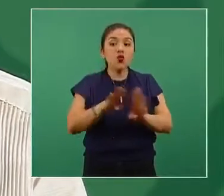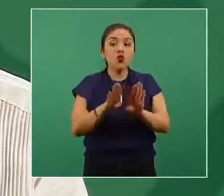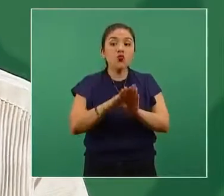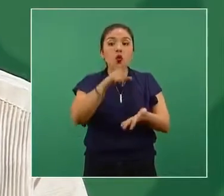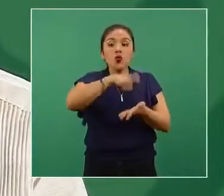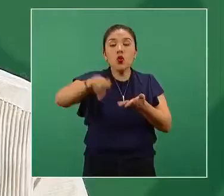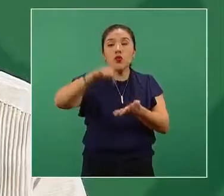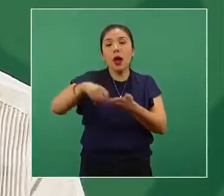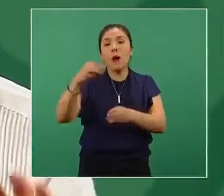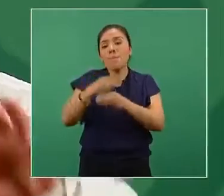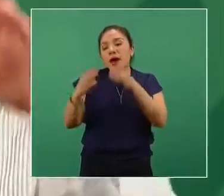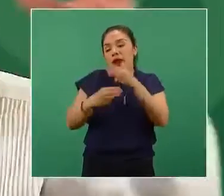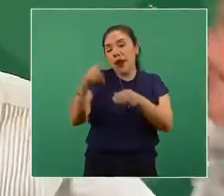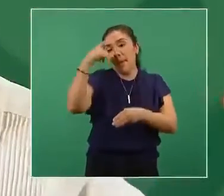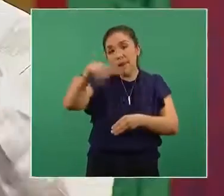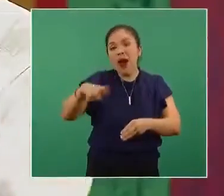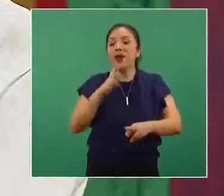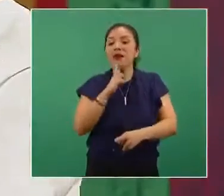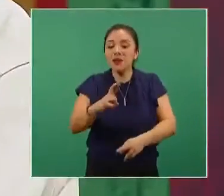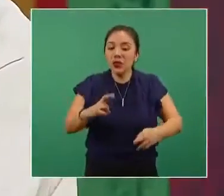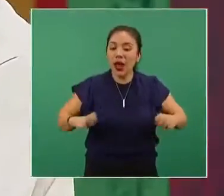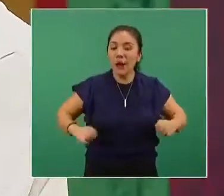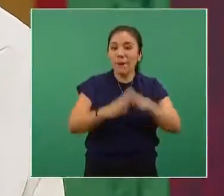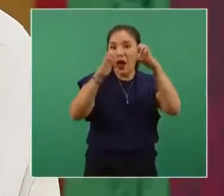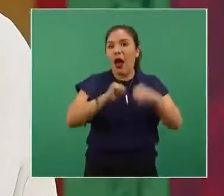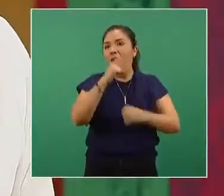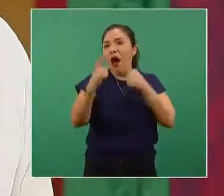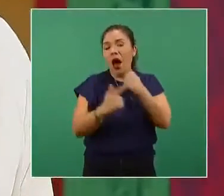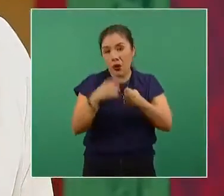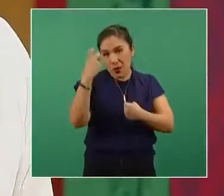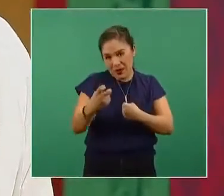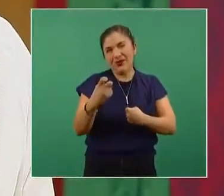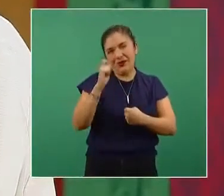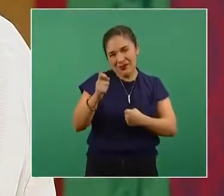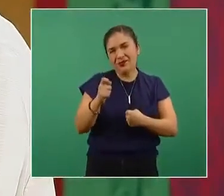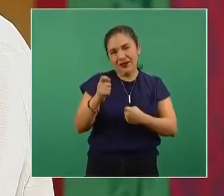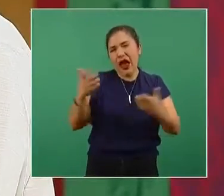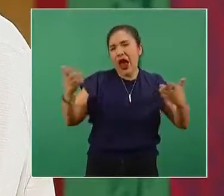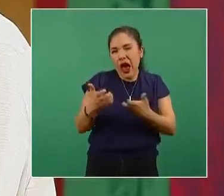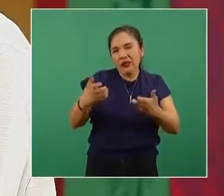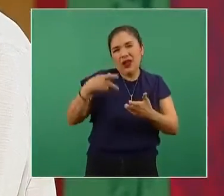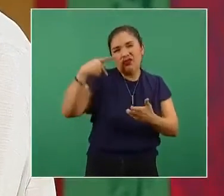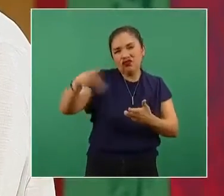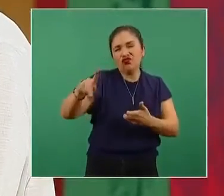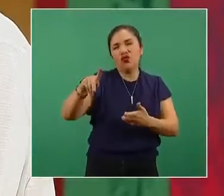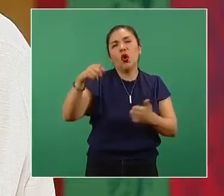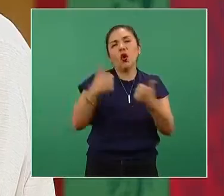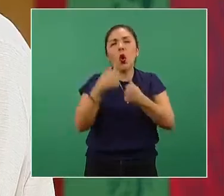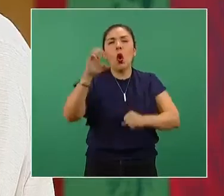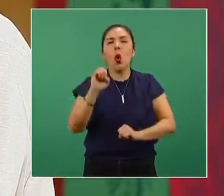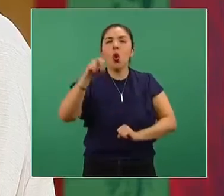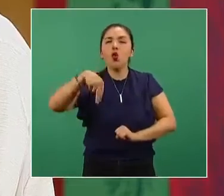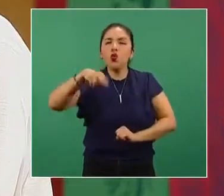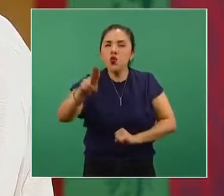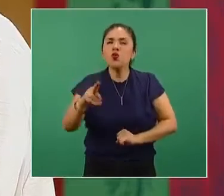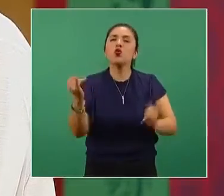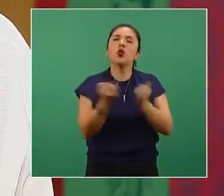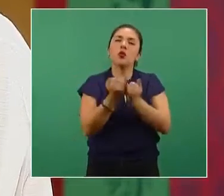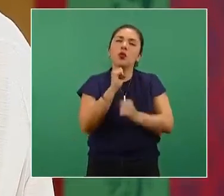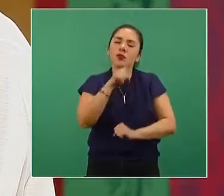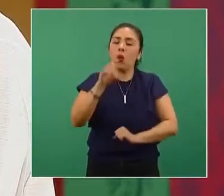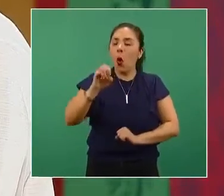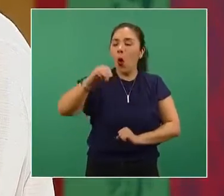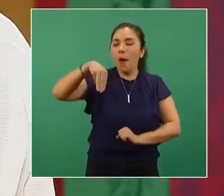para la respuesta a emergencias, que es el marco más amplio que organiza las Naciones Unidas, incluyendo